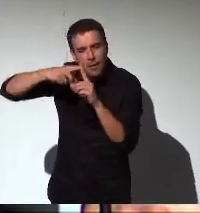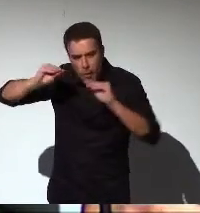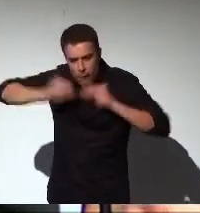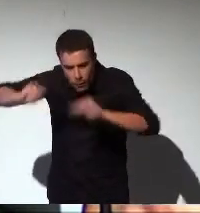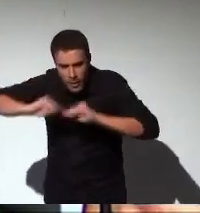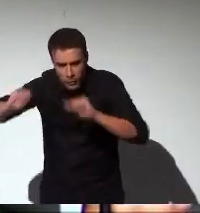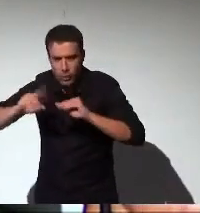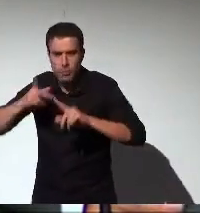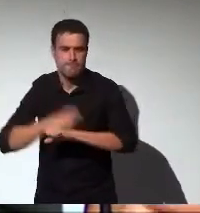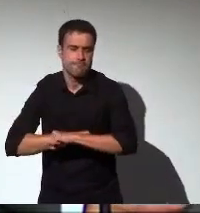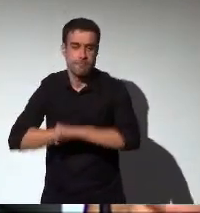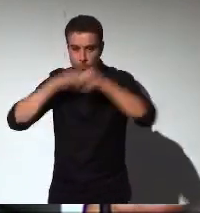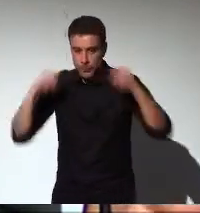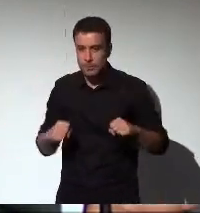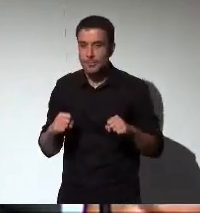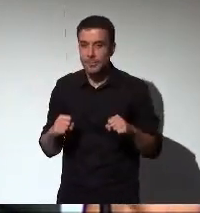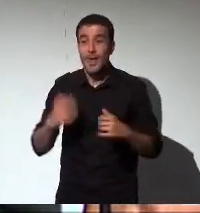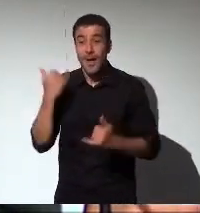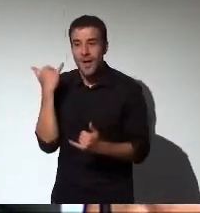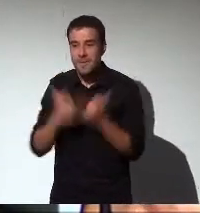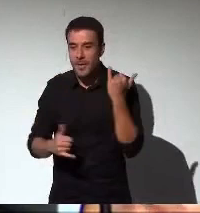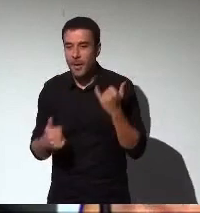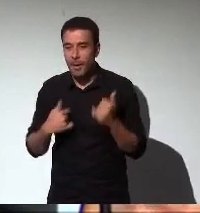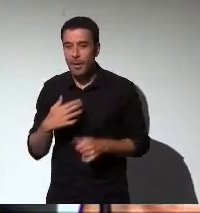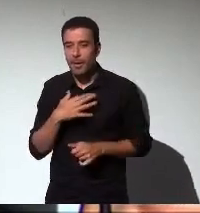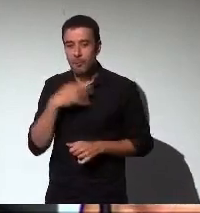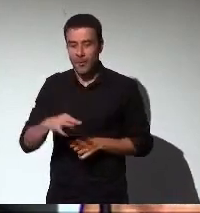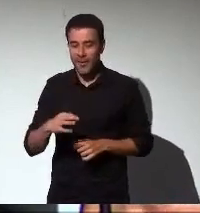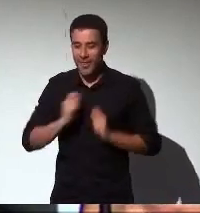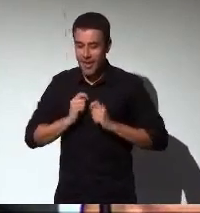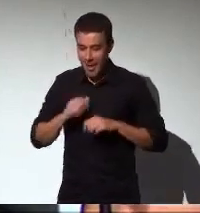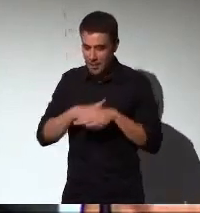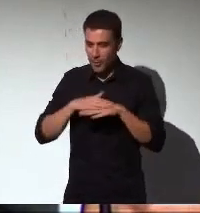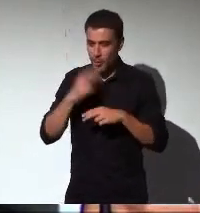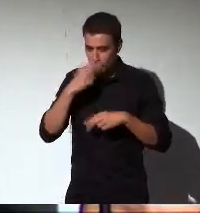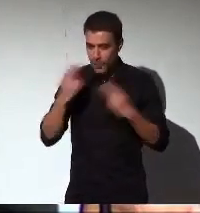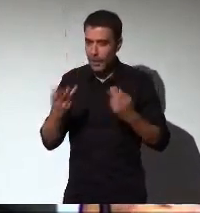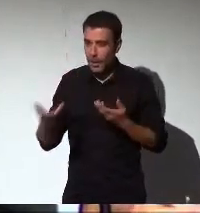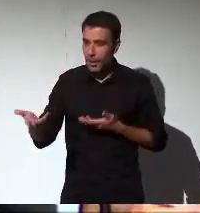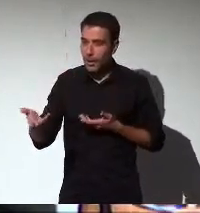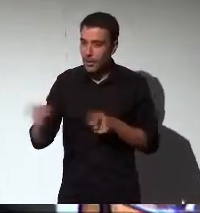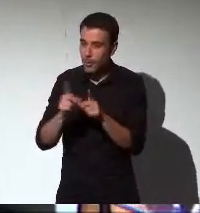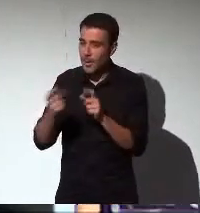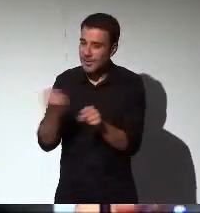calado que nos hace muy fácil a las administraciones hacer nuestro trabajo.